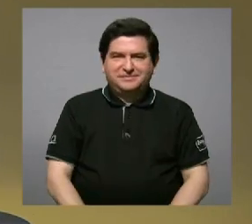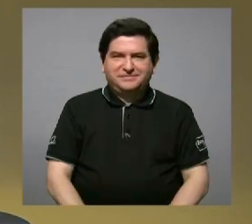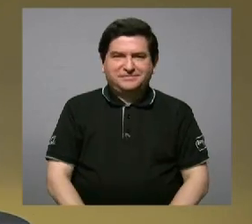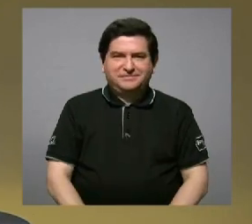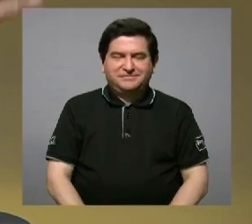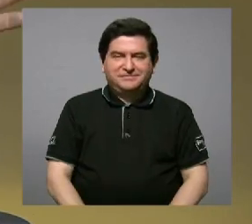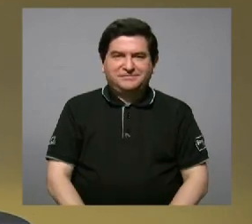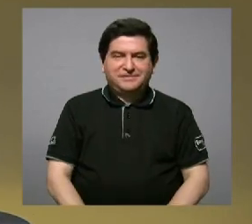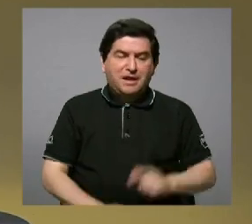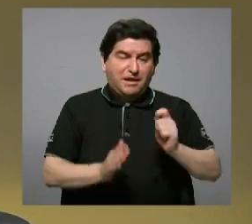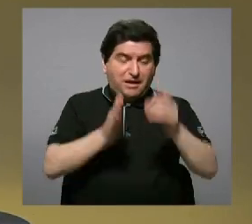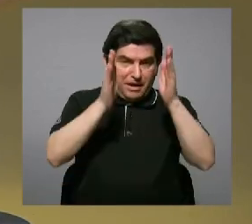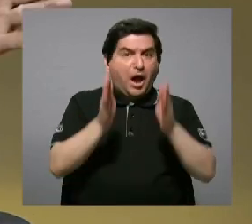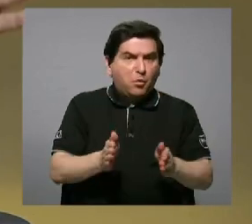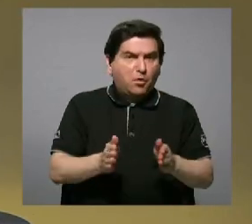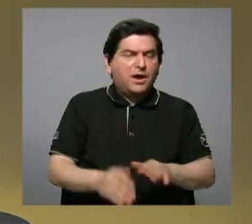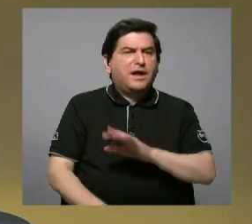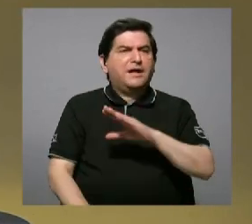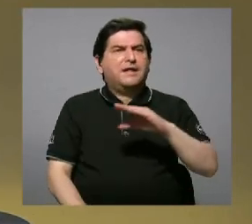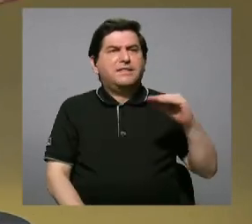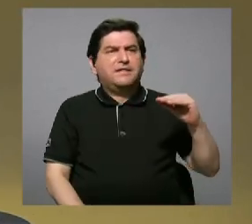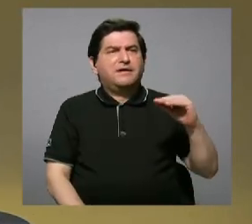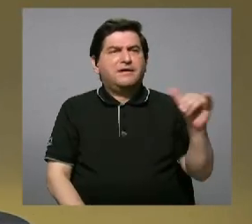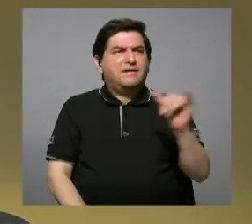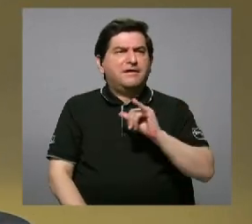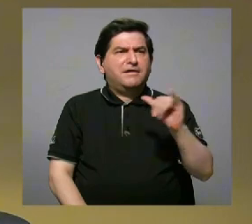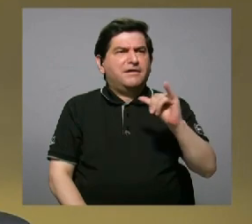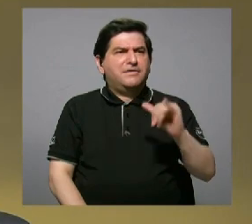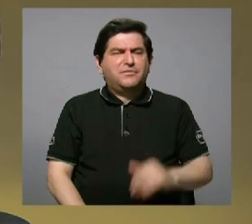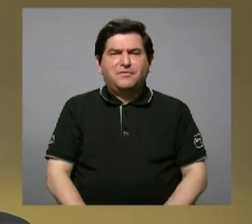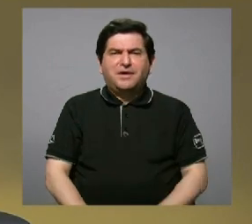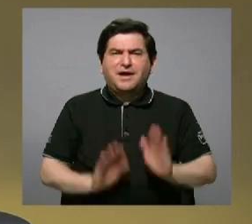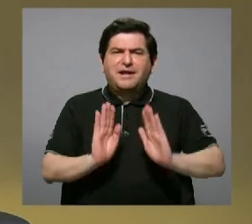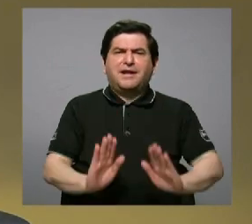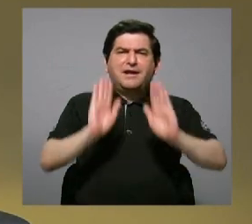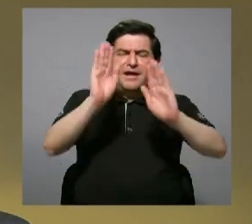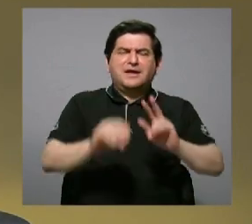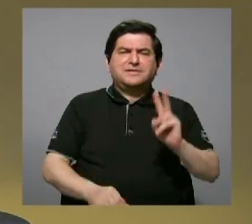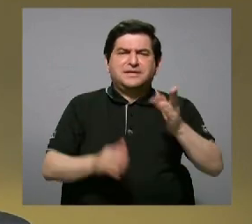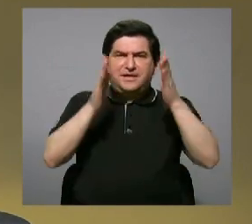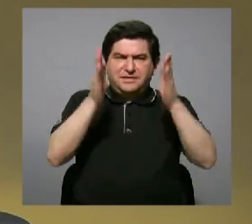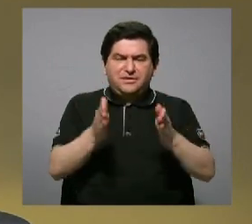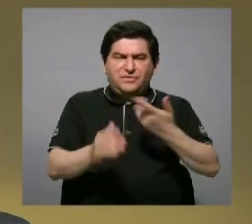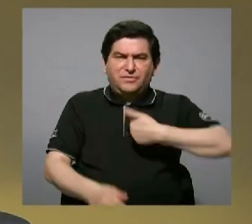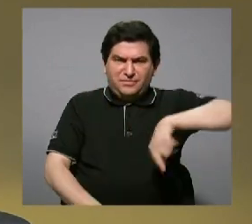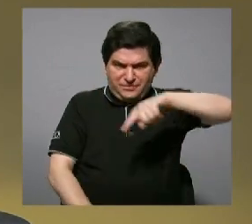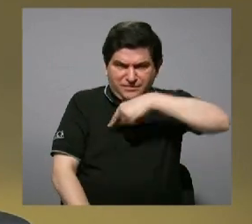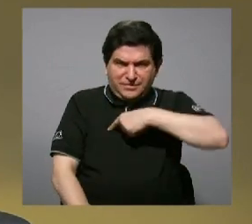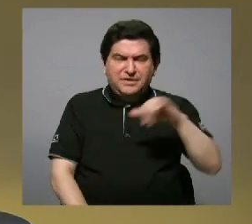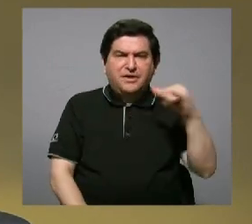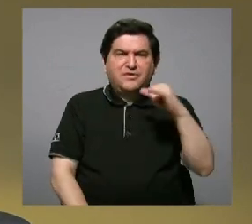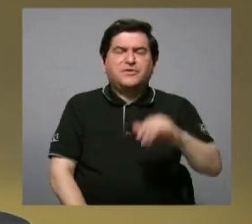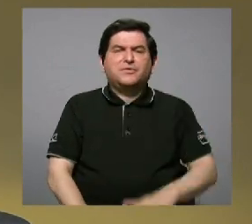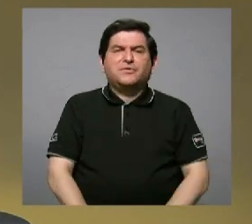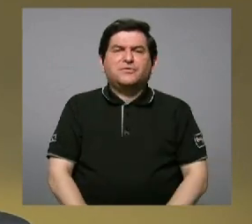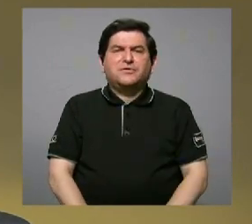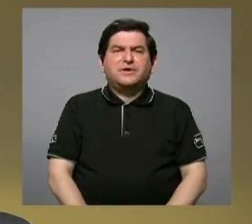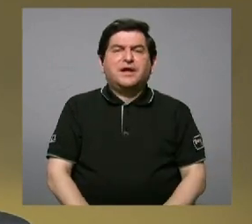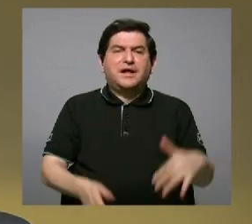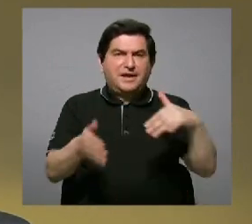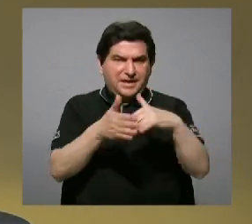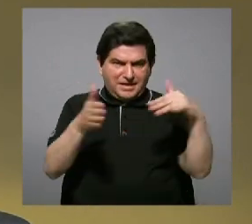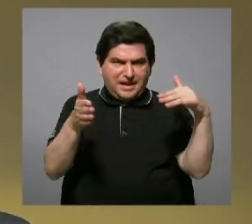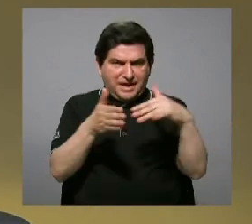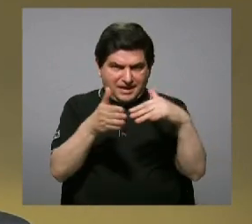una espléndida abogada y espléndida colega nuestro, porque también